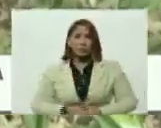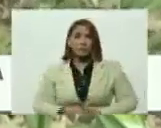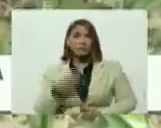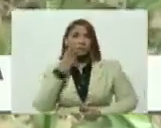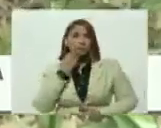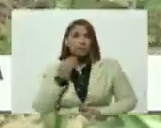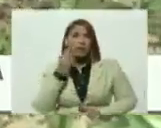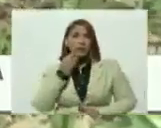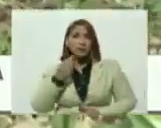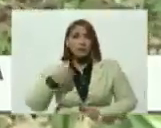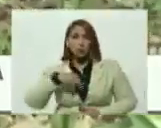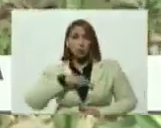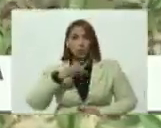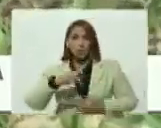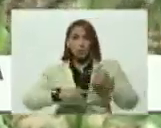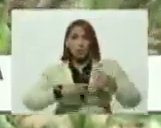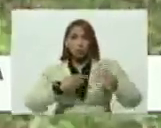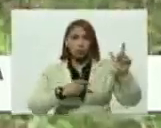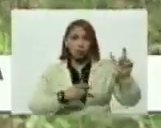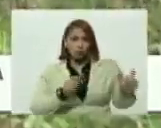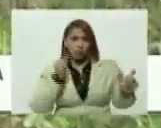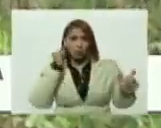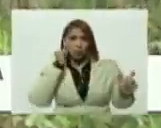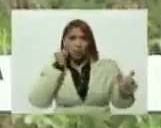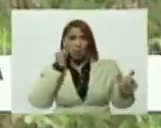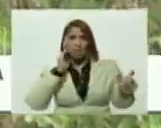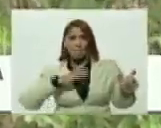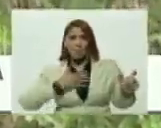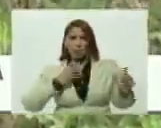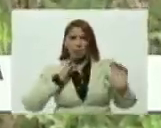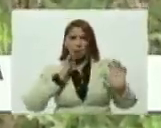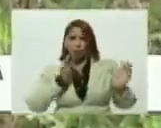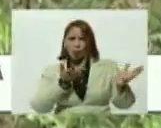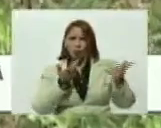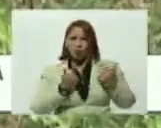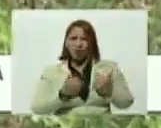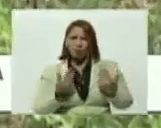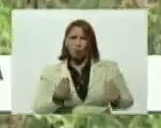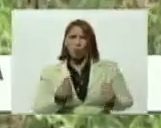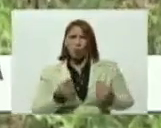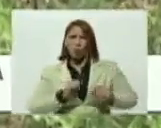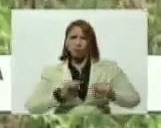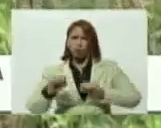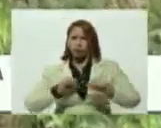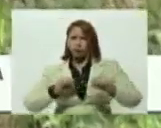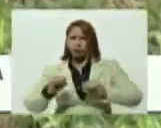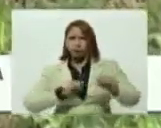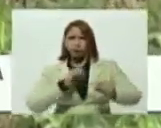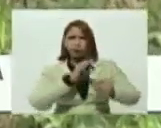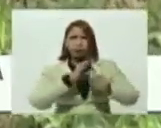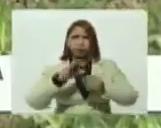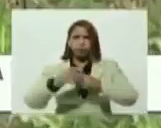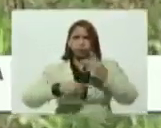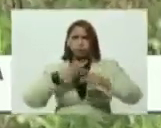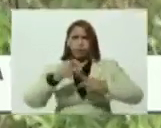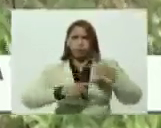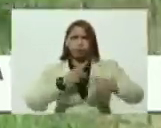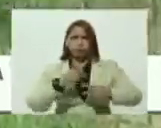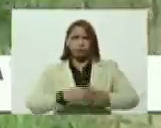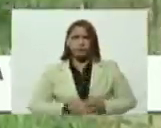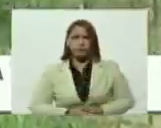experiencia de nuestra productora Magnelis Rodríguez, que nos pueda relatar un poco cómo ha sido la dinámica productiva, el proceso